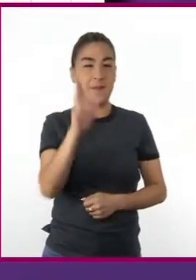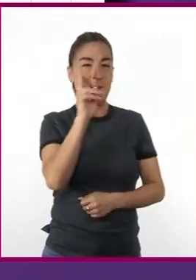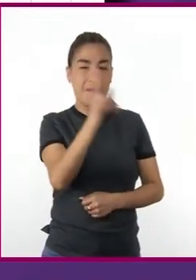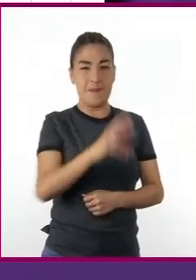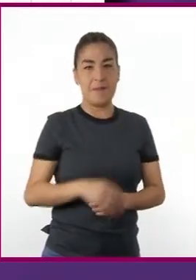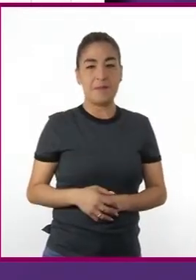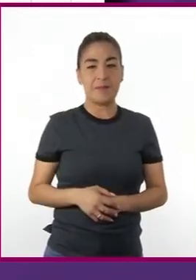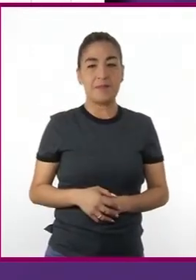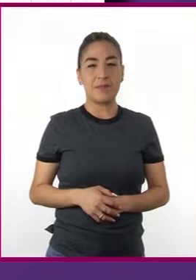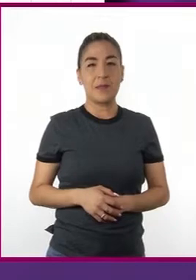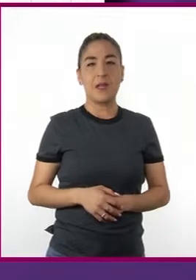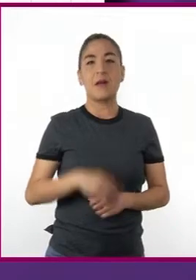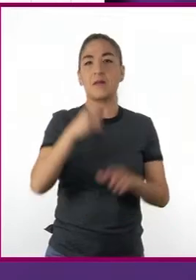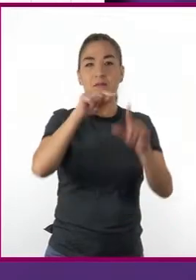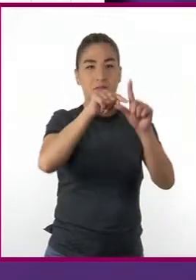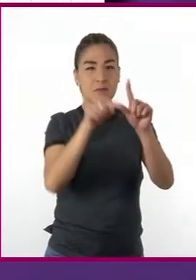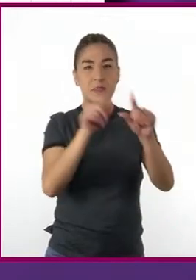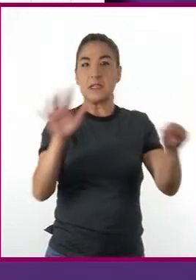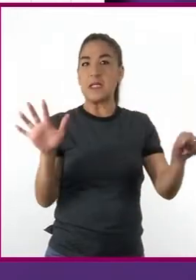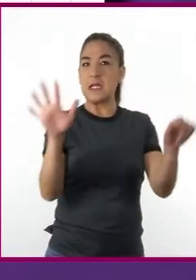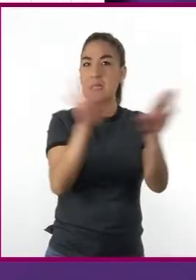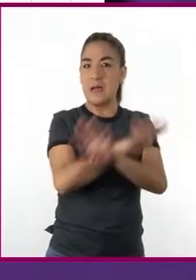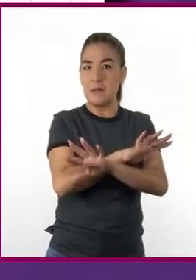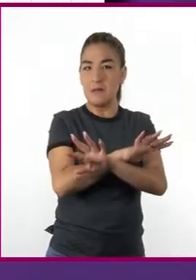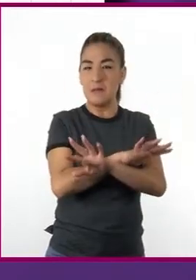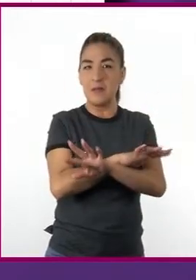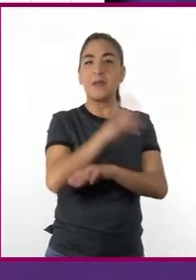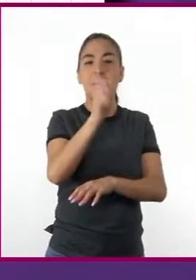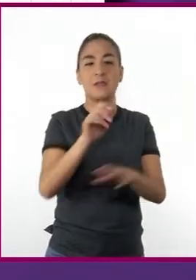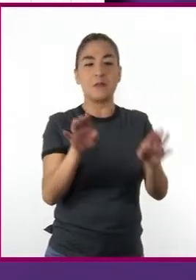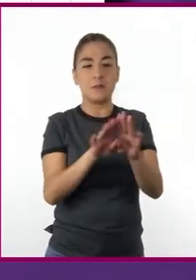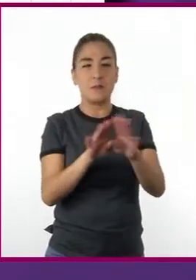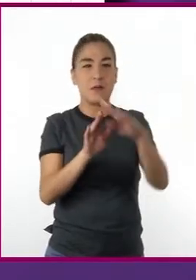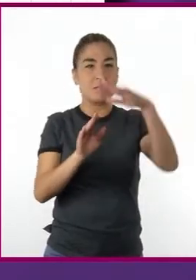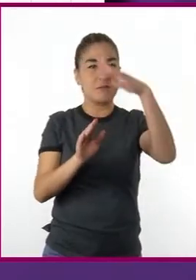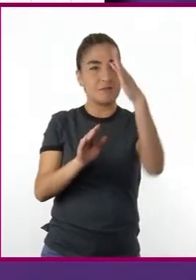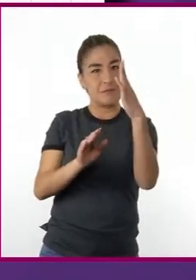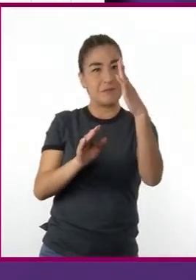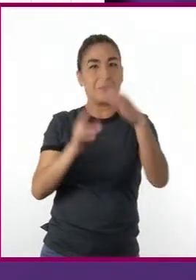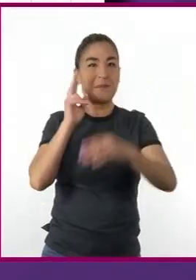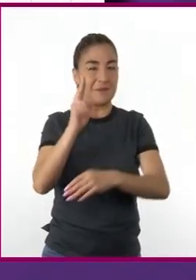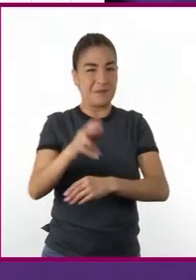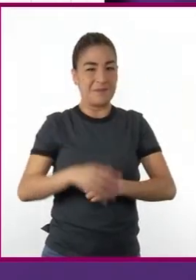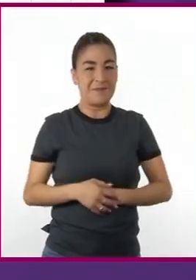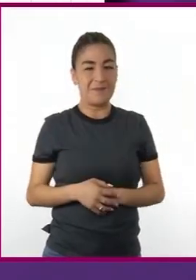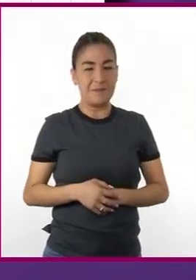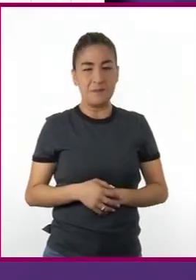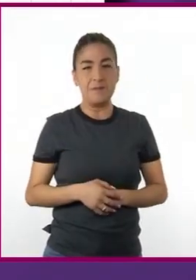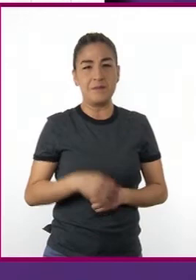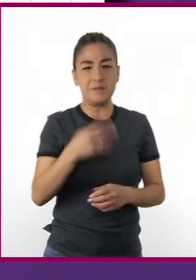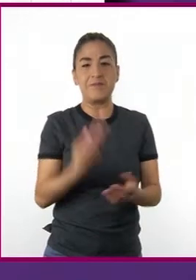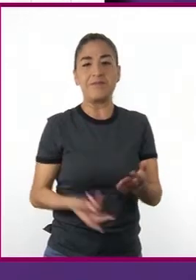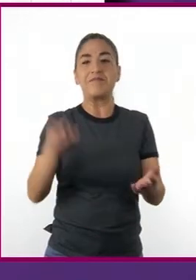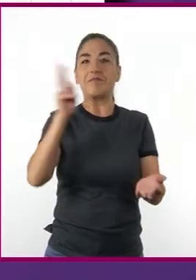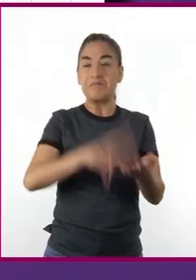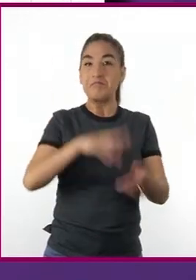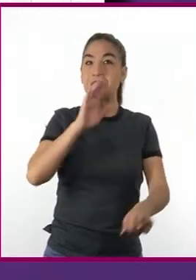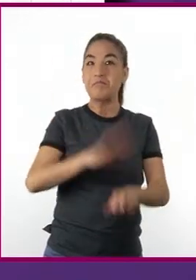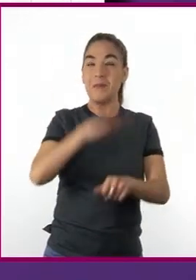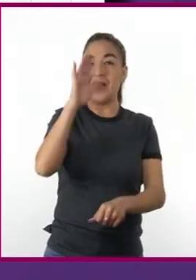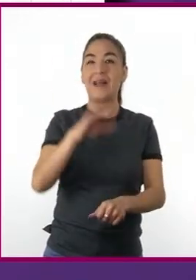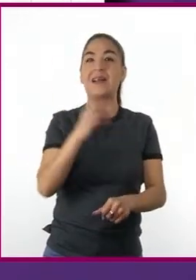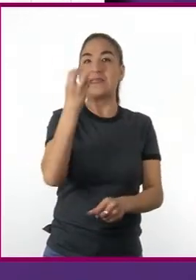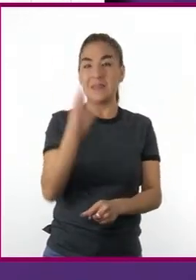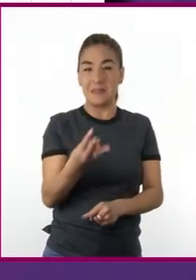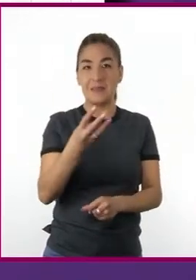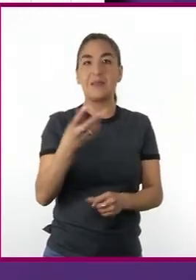que el ángulo cambió. Se inclinó más con respecto al eje de las x. Y triplicando la incógnita, la